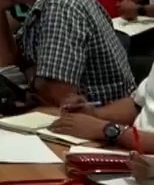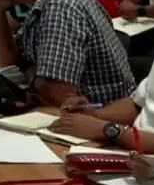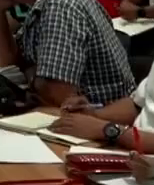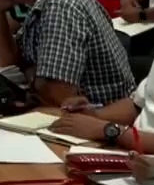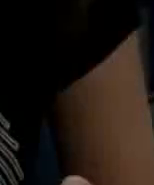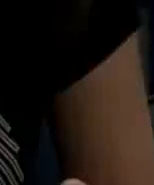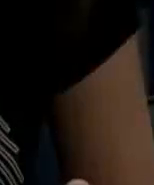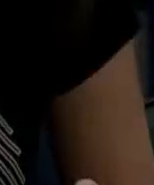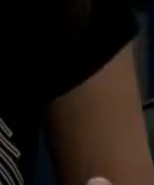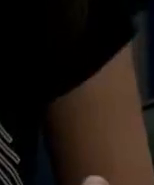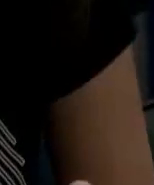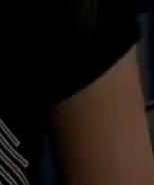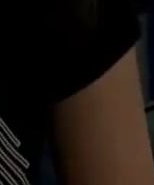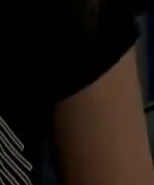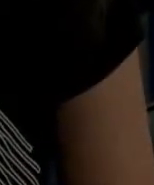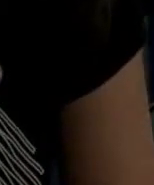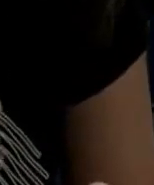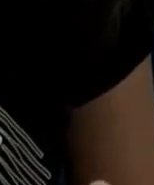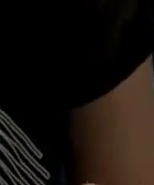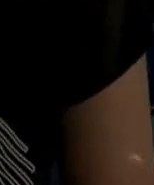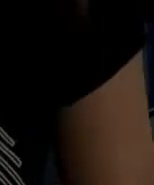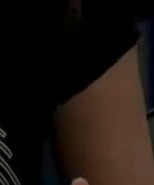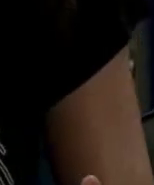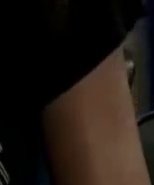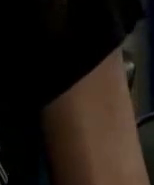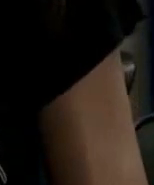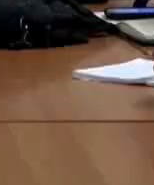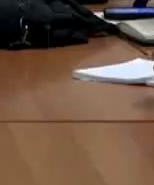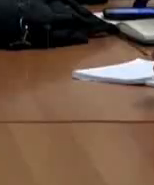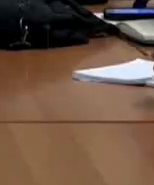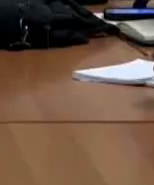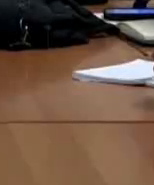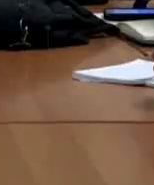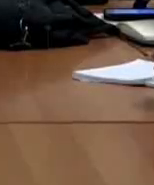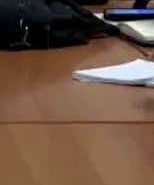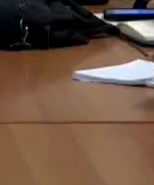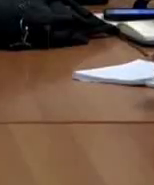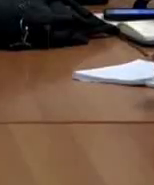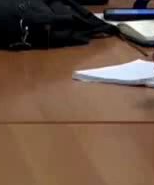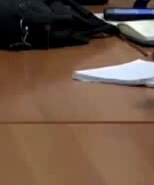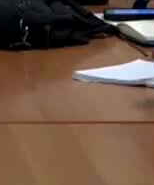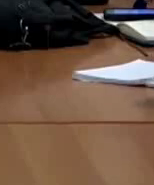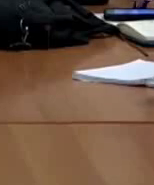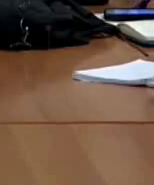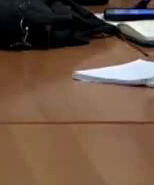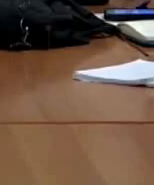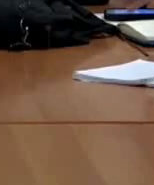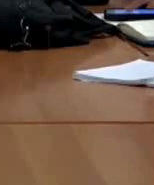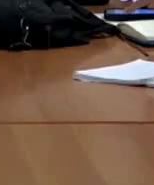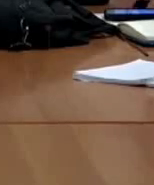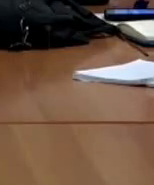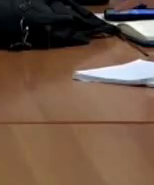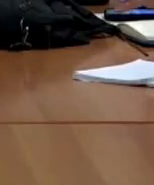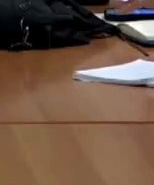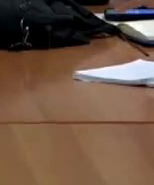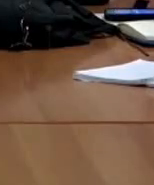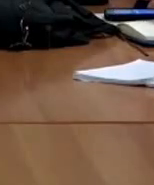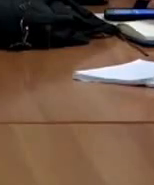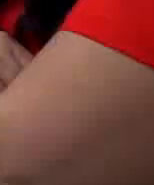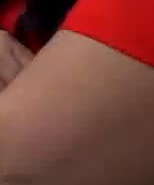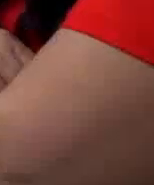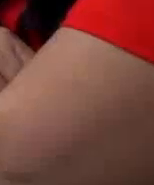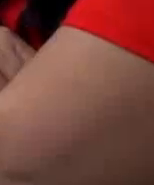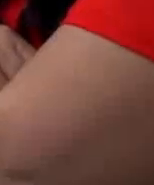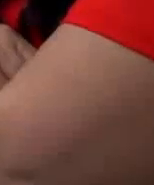visita gubernamental a la provincia de Granma permitió el intercambio en Manzanillo entre la ministra de Comercio Interior, Betsy Díaz Velázquez, el presidente